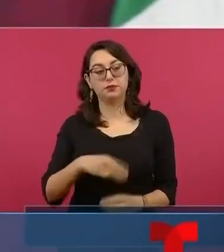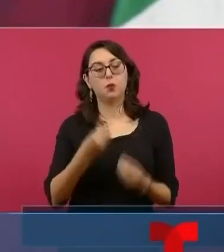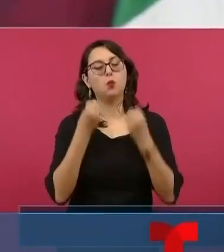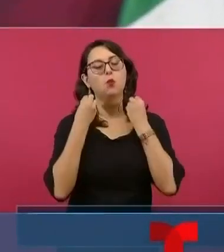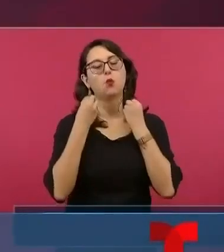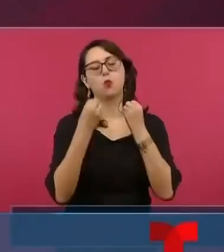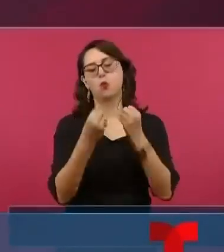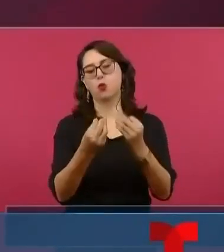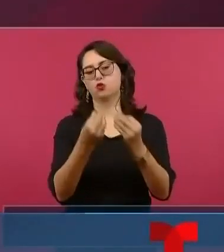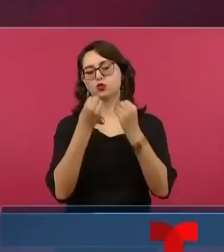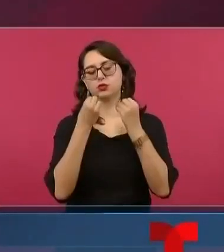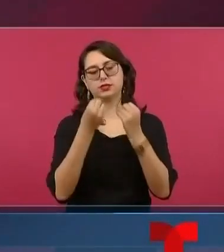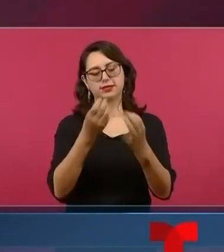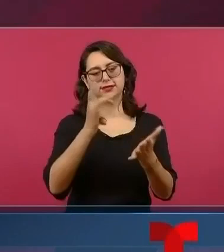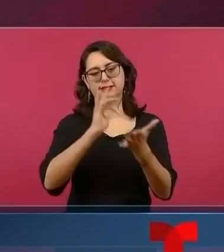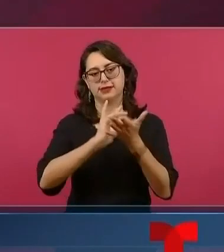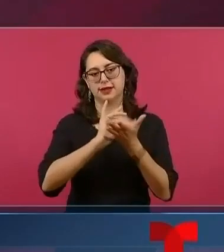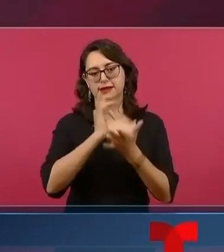por haber